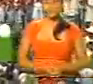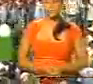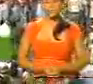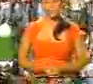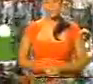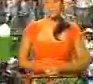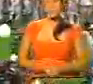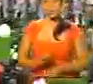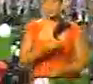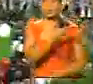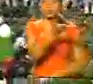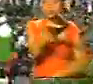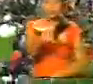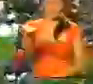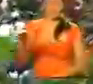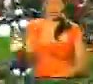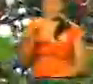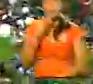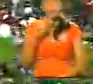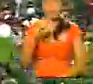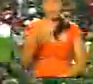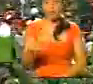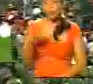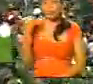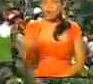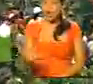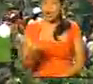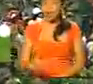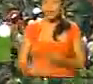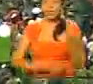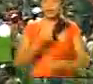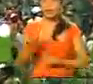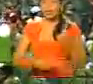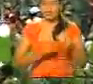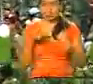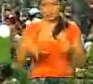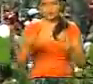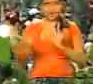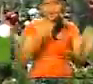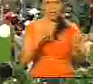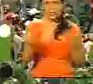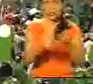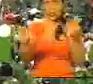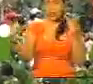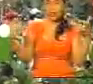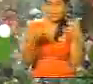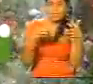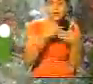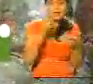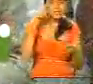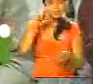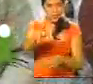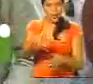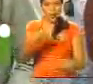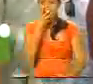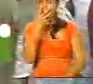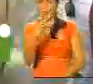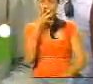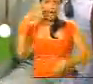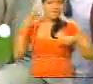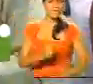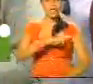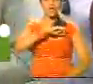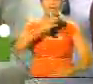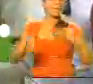Y ustedes, muchachos y muchachas, que hoy han significado esta batalla y que allá abajo están eufóricos, como